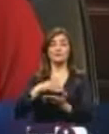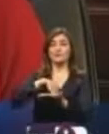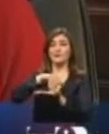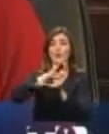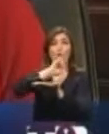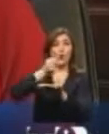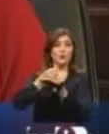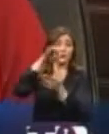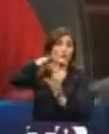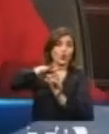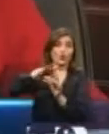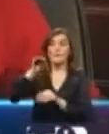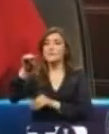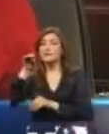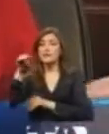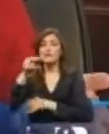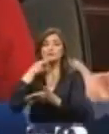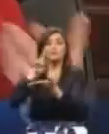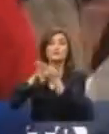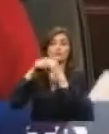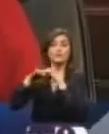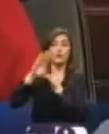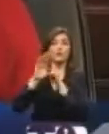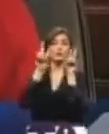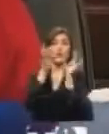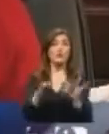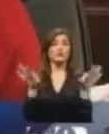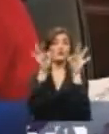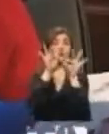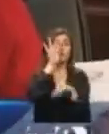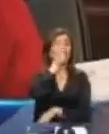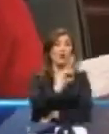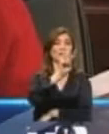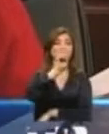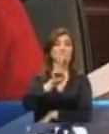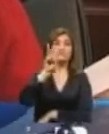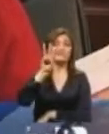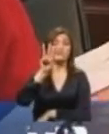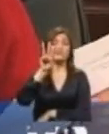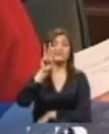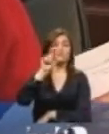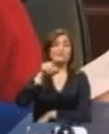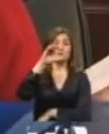las juntas receptoras del voto. Un tema también importante es que a través de la página web